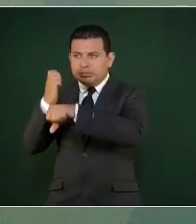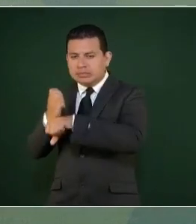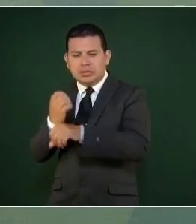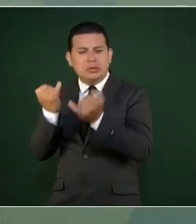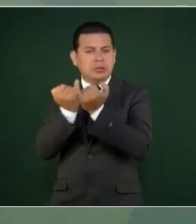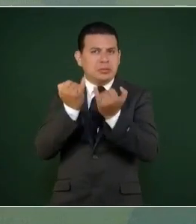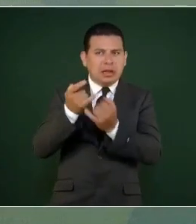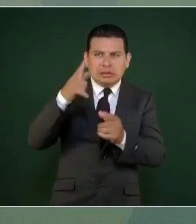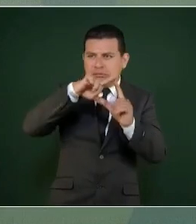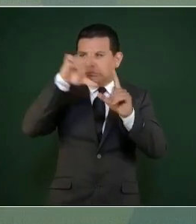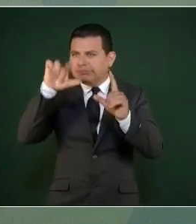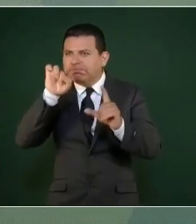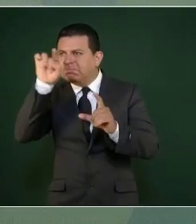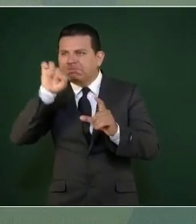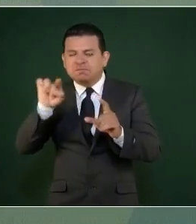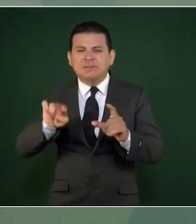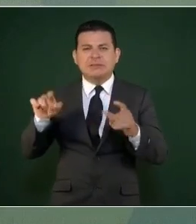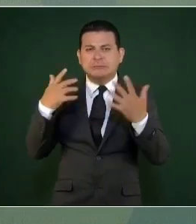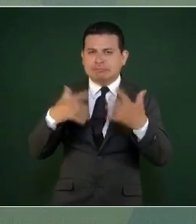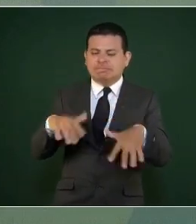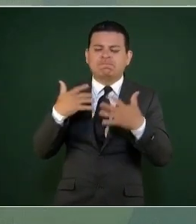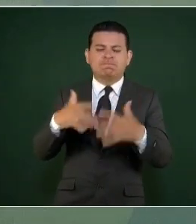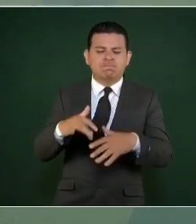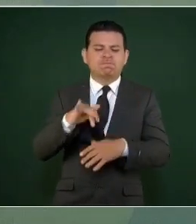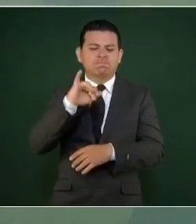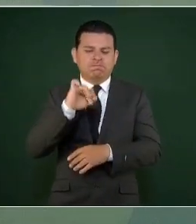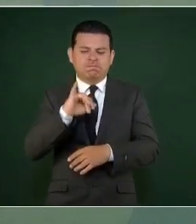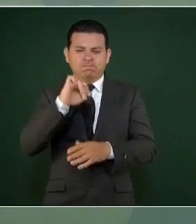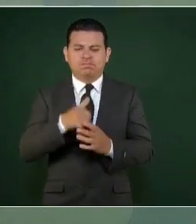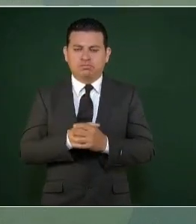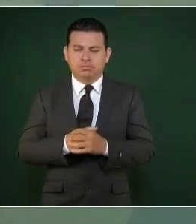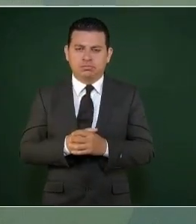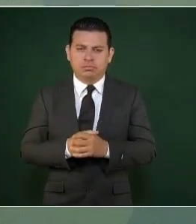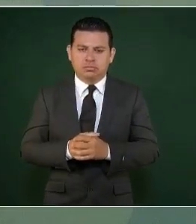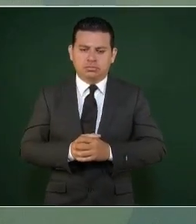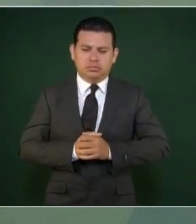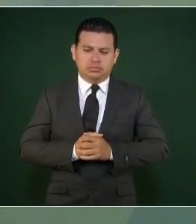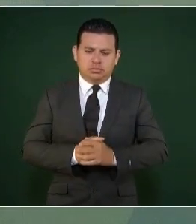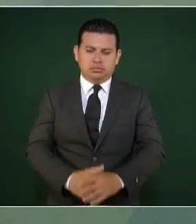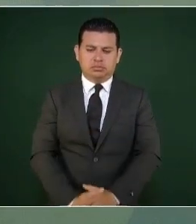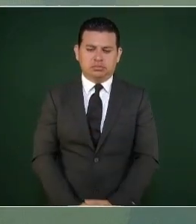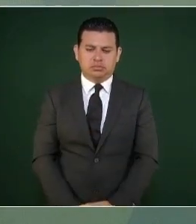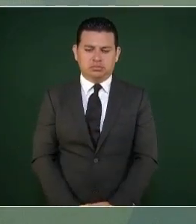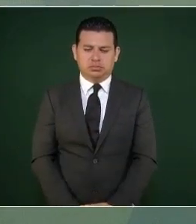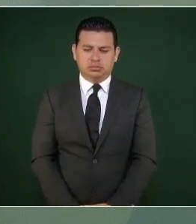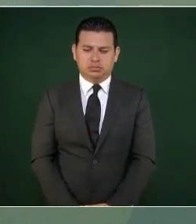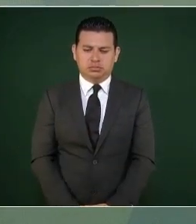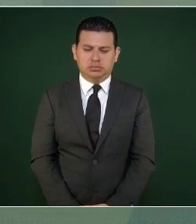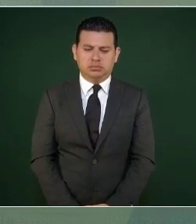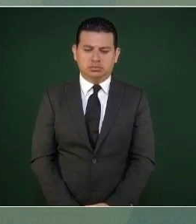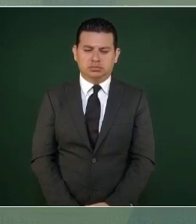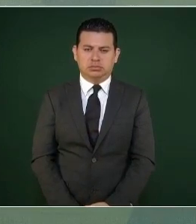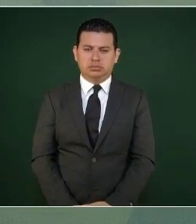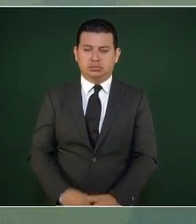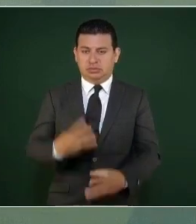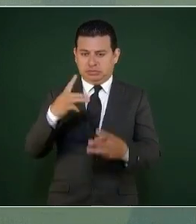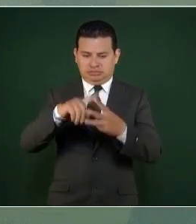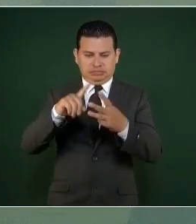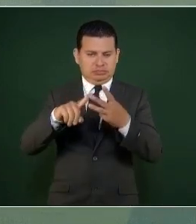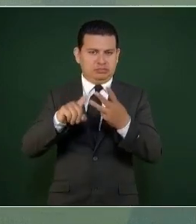República. Ayer tuvimos 3 incendios grandes en